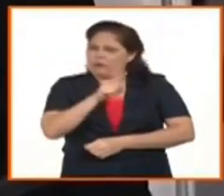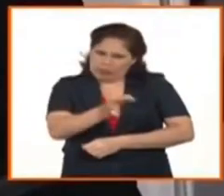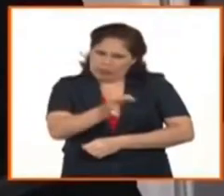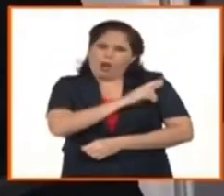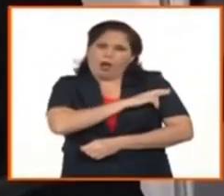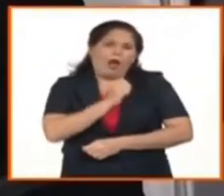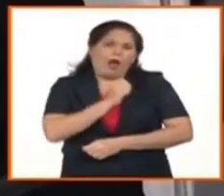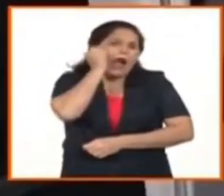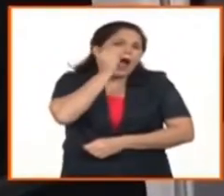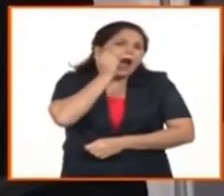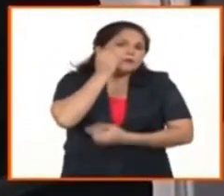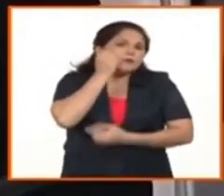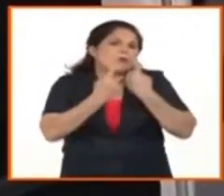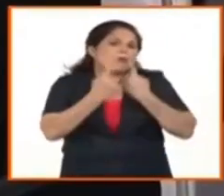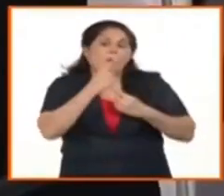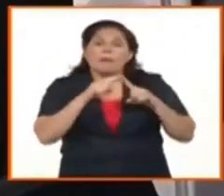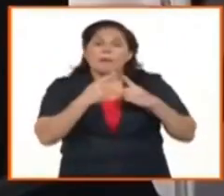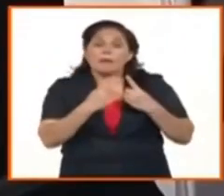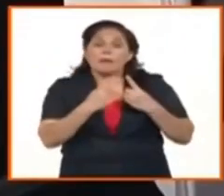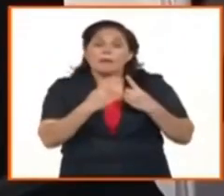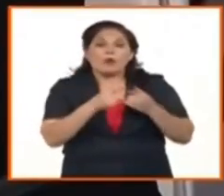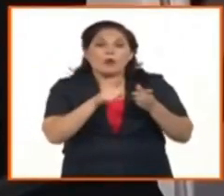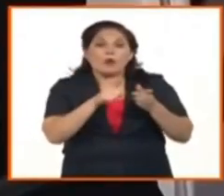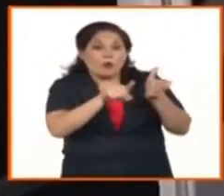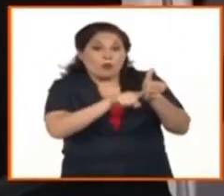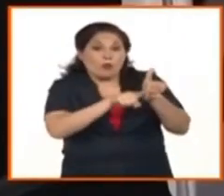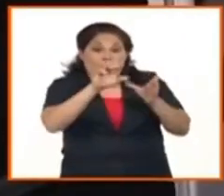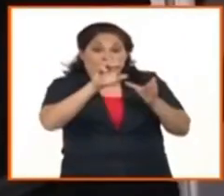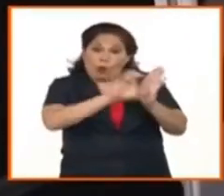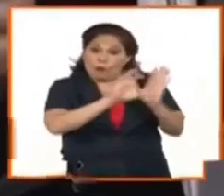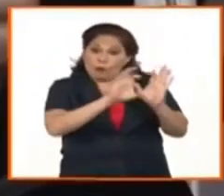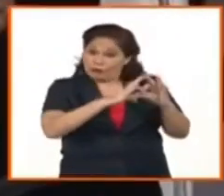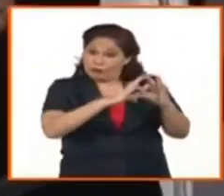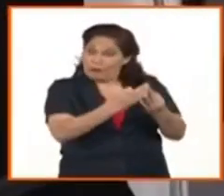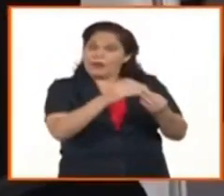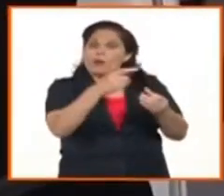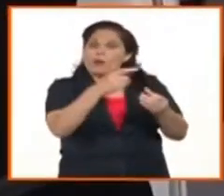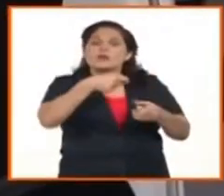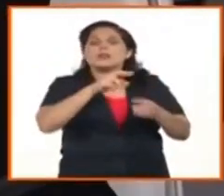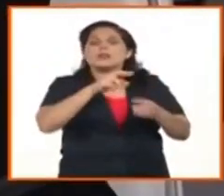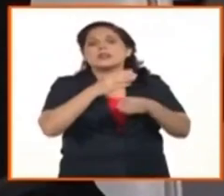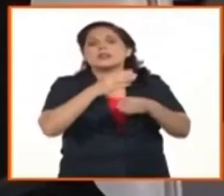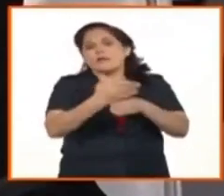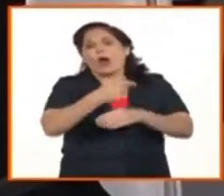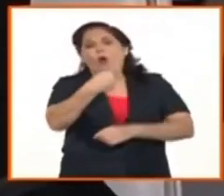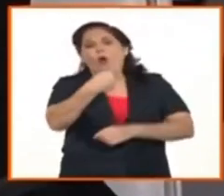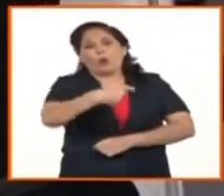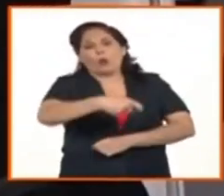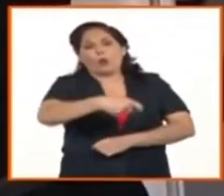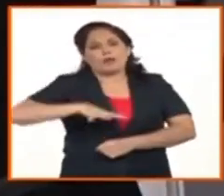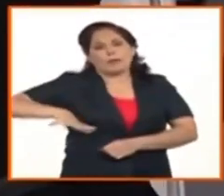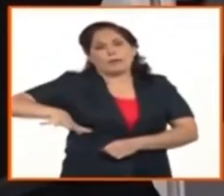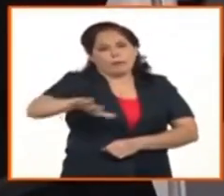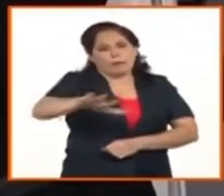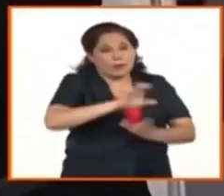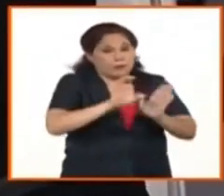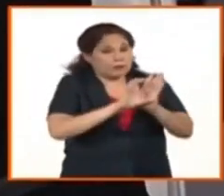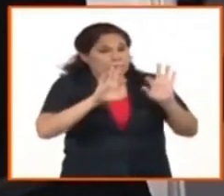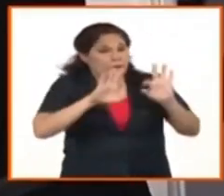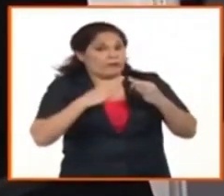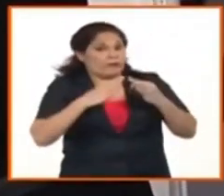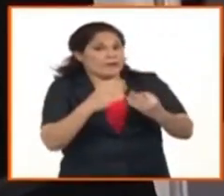yo creo que es el código de la justicia es el código de la justicia porque el código de las familias no sólo los